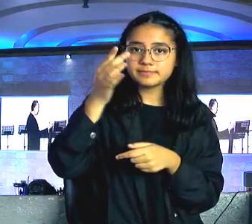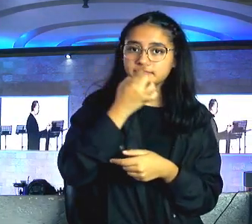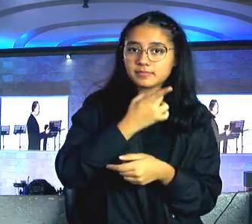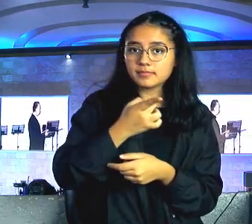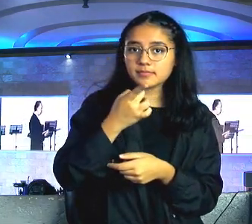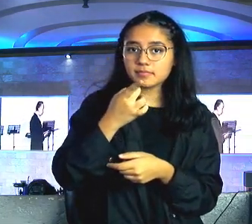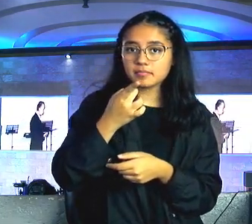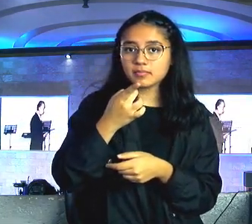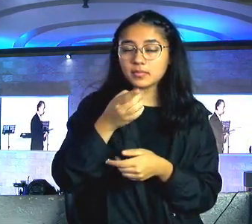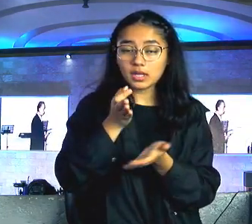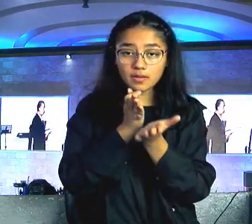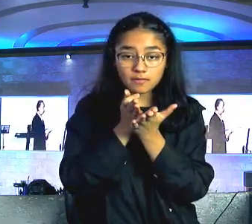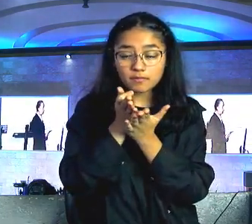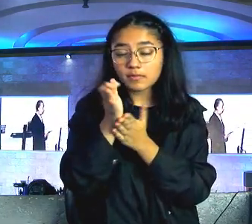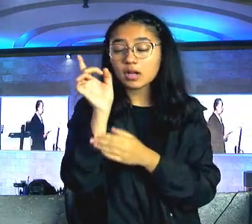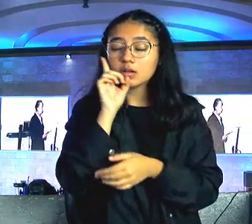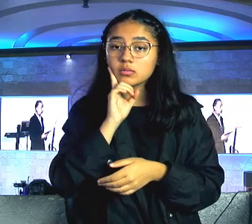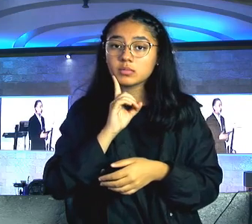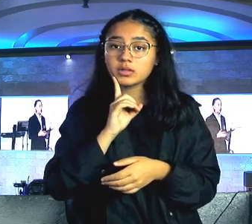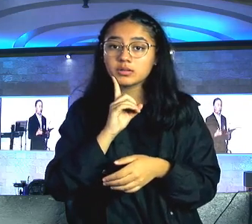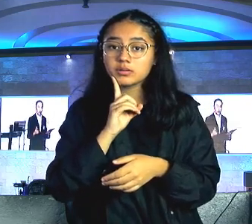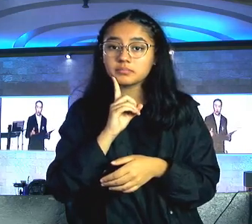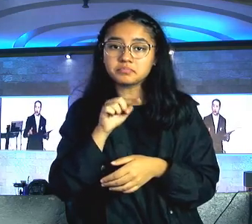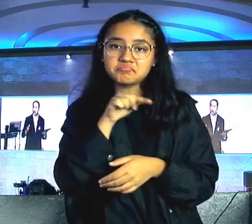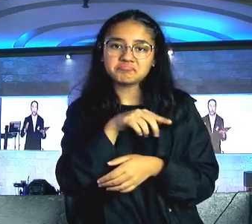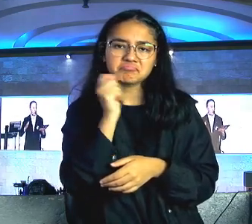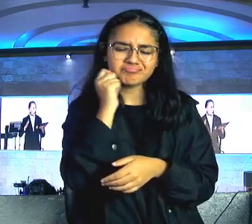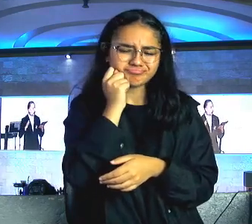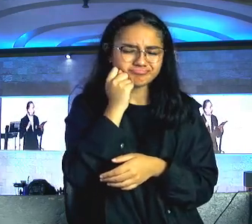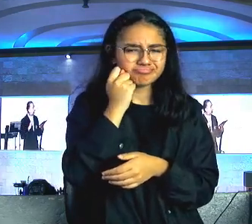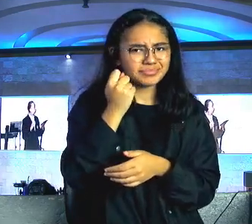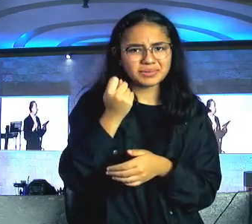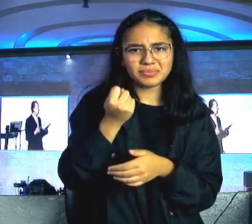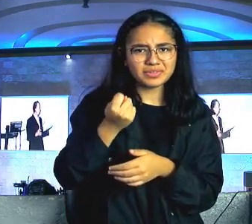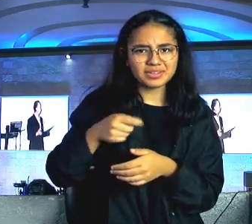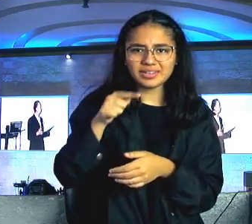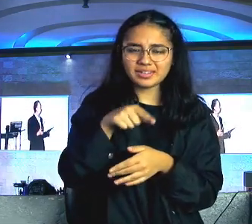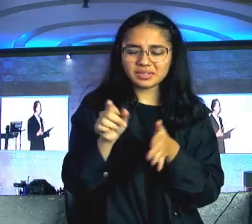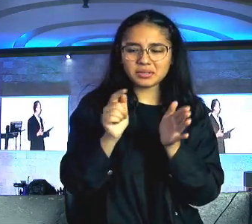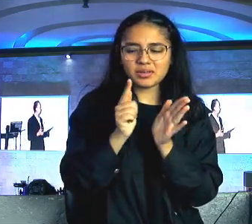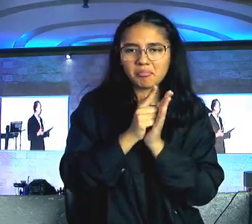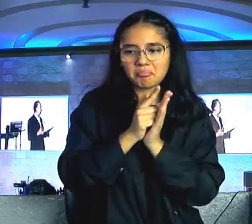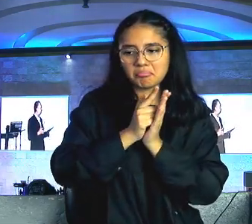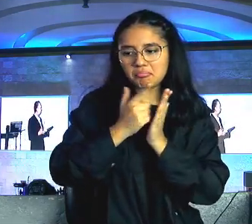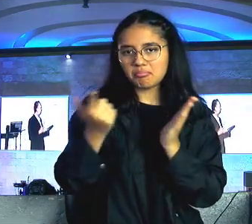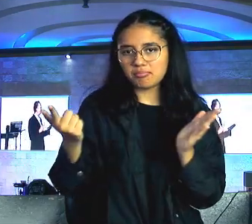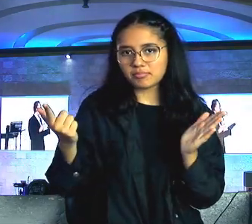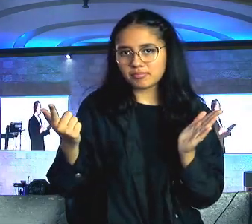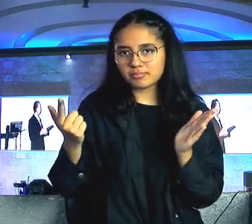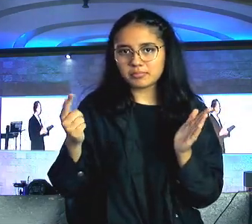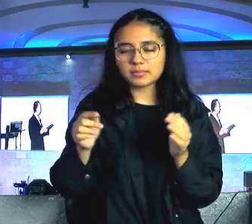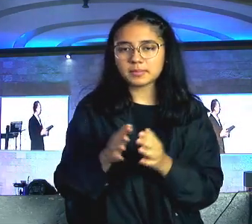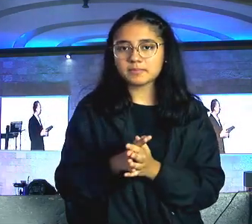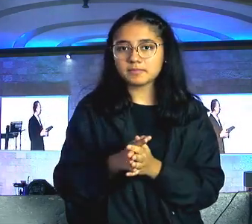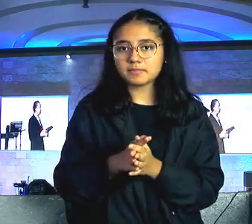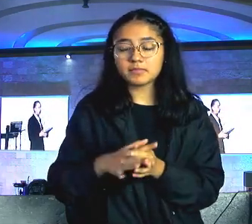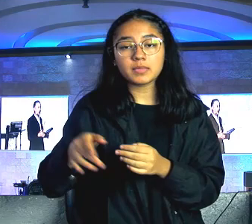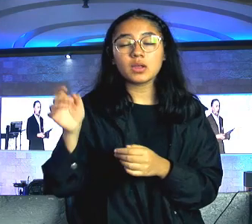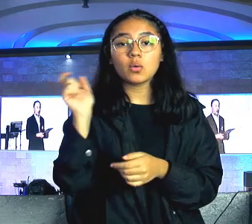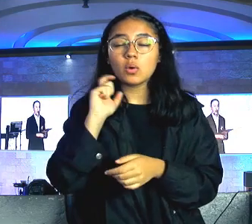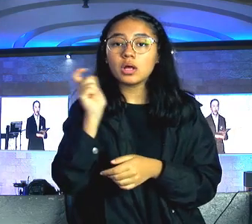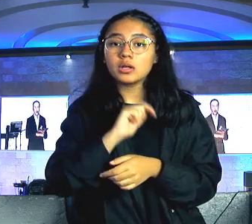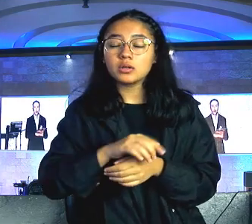a tu mujer. A lo mejor a ti no te importó y fuiste desleal. Y luego el día que tu mujer se entera que eres